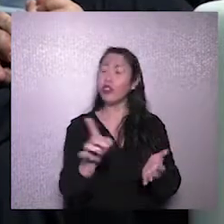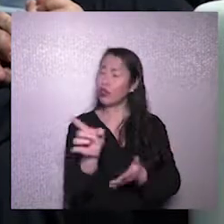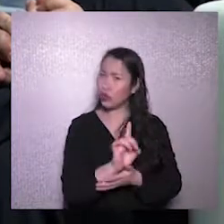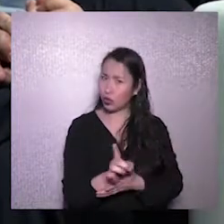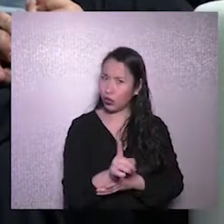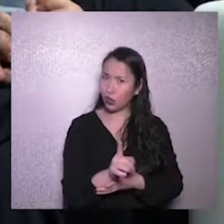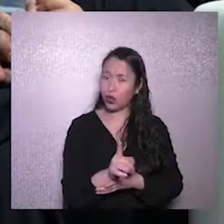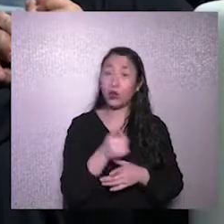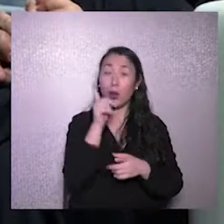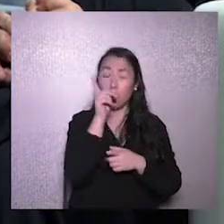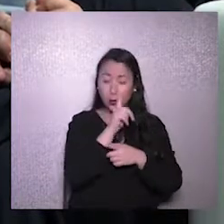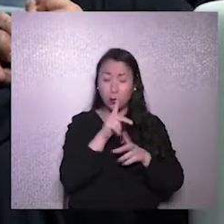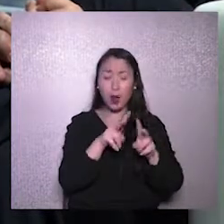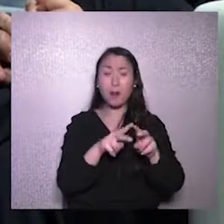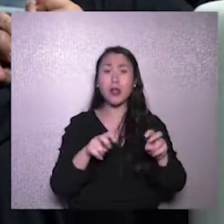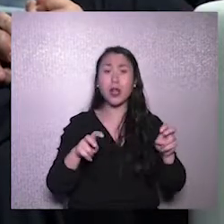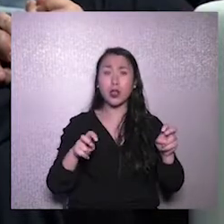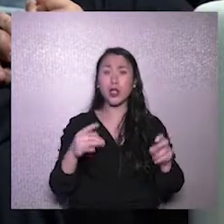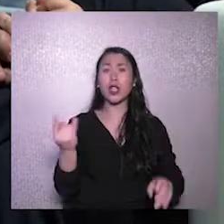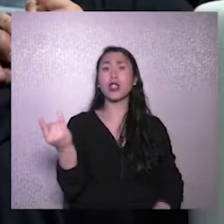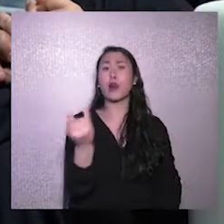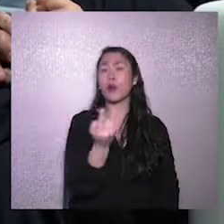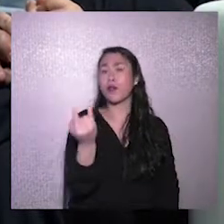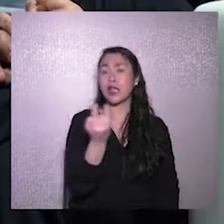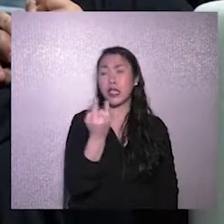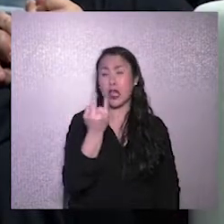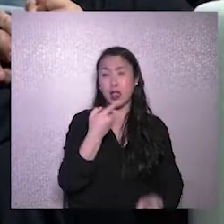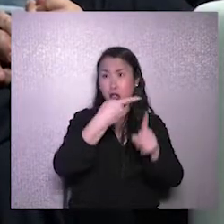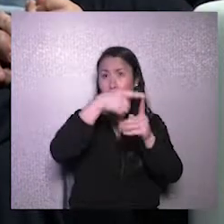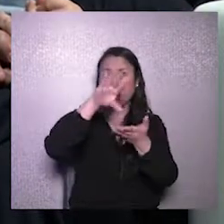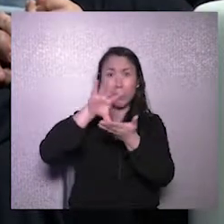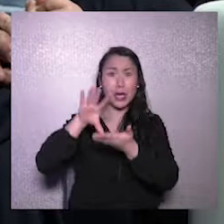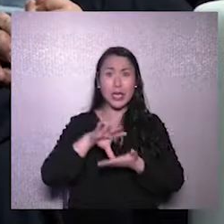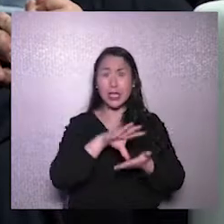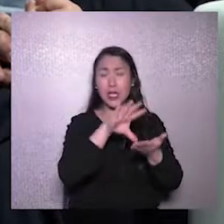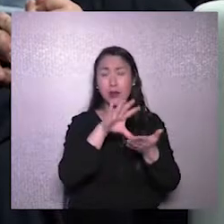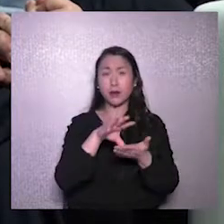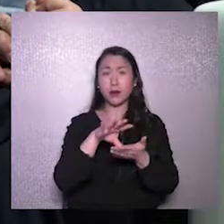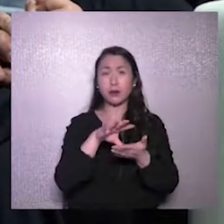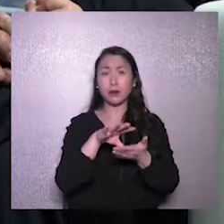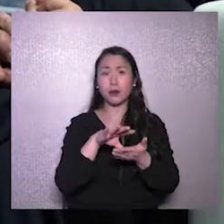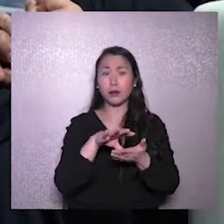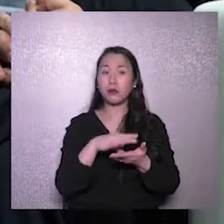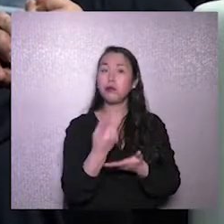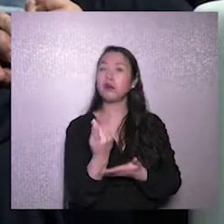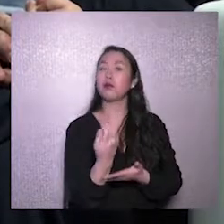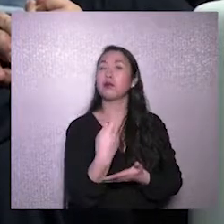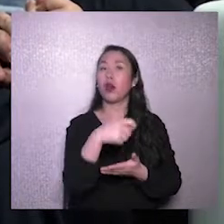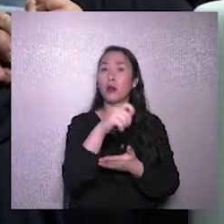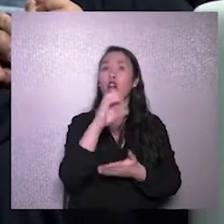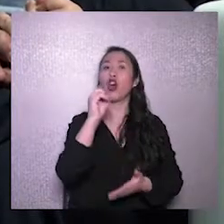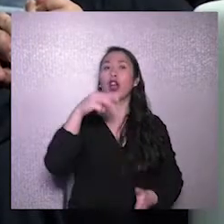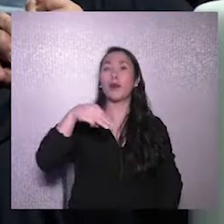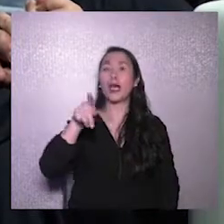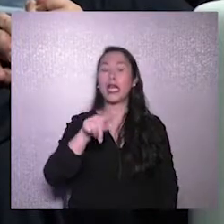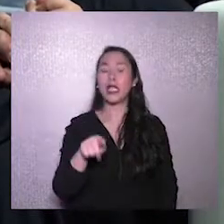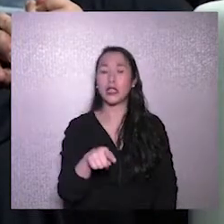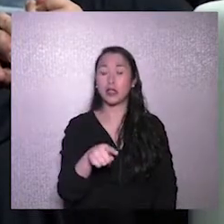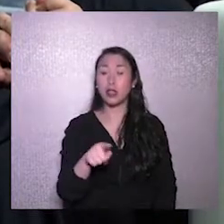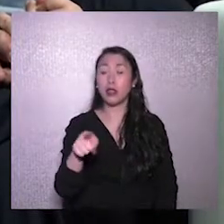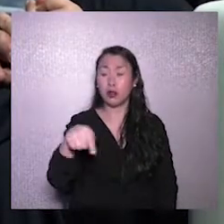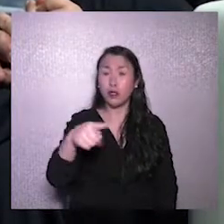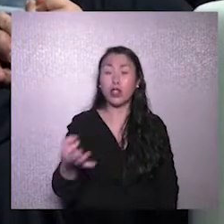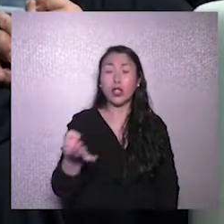estudios de universidades extranjeras, validados por la OMS, nos